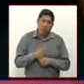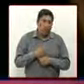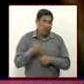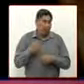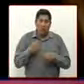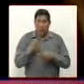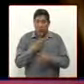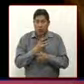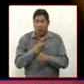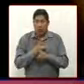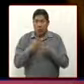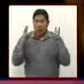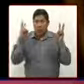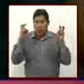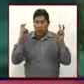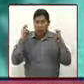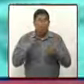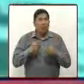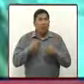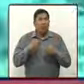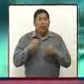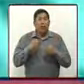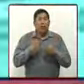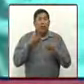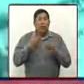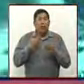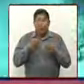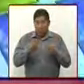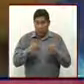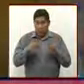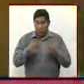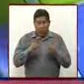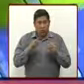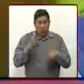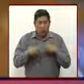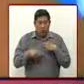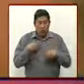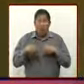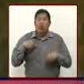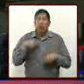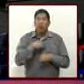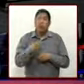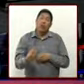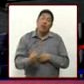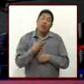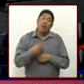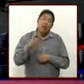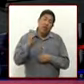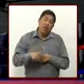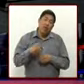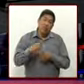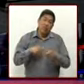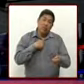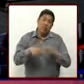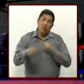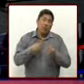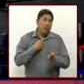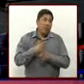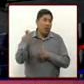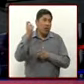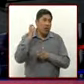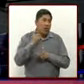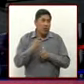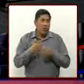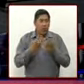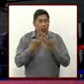de hecho es para cuidar el tema de preventa a la población boliviana. No hay un solo problema. Y nos están diciendo, tiene que abrogarse porque va a afectar a la